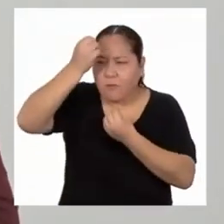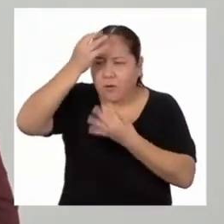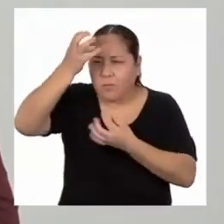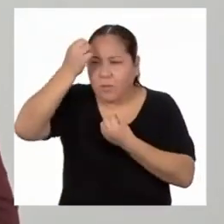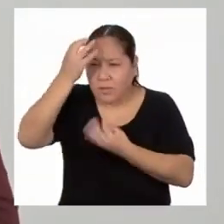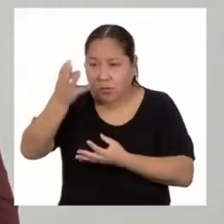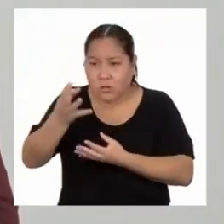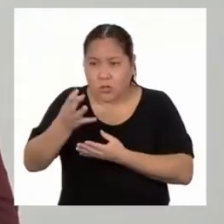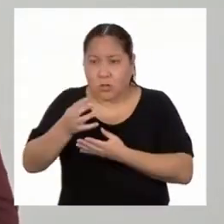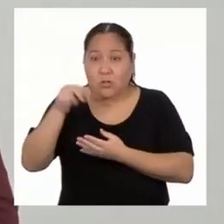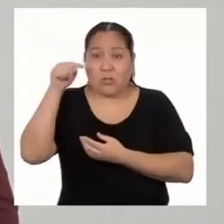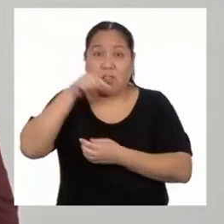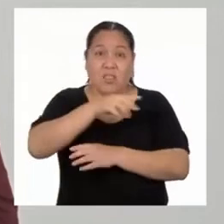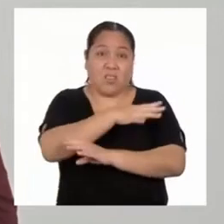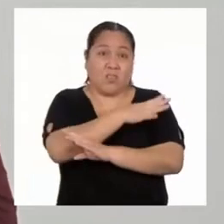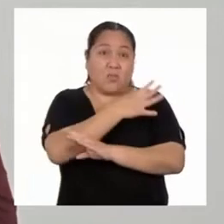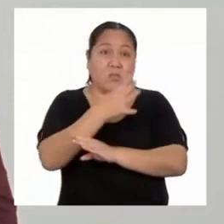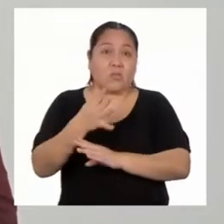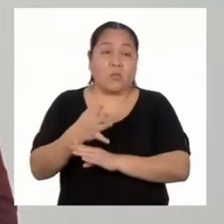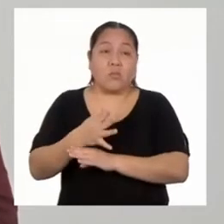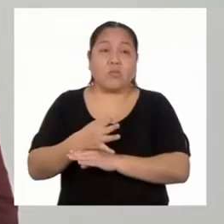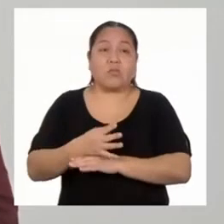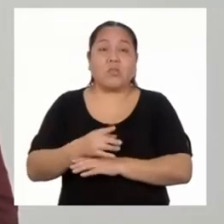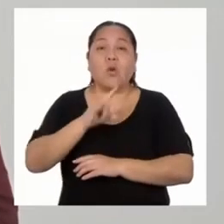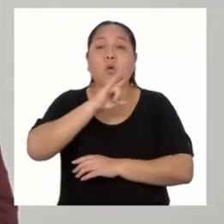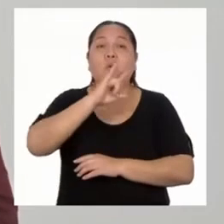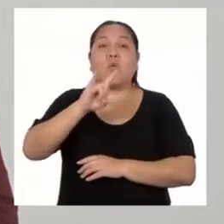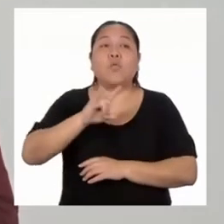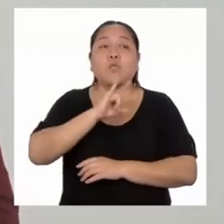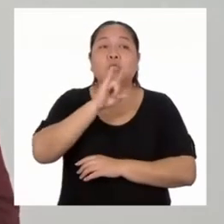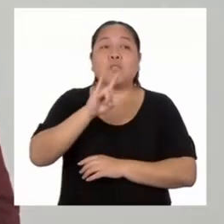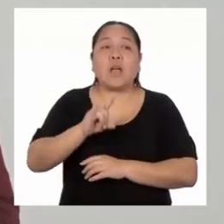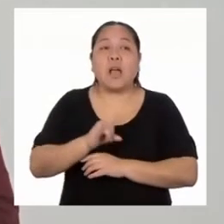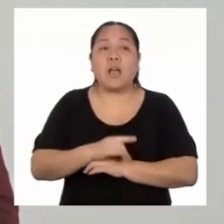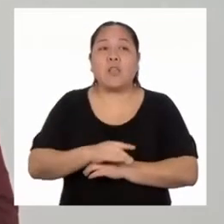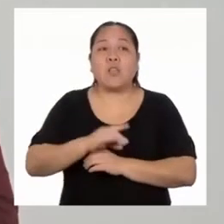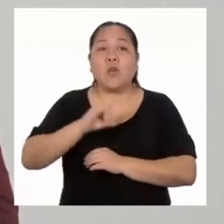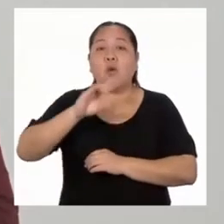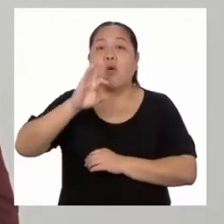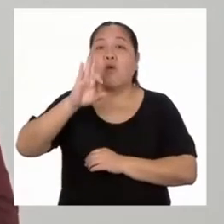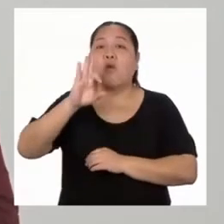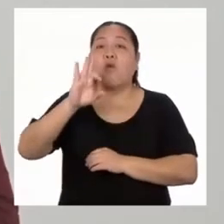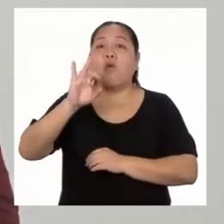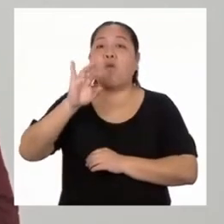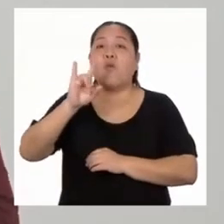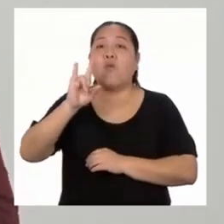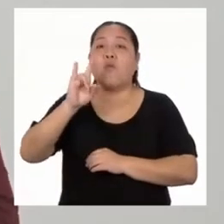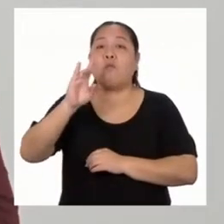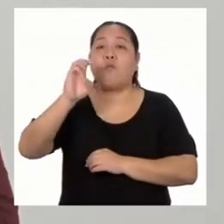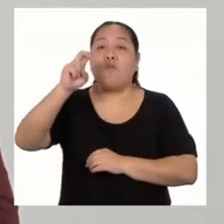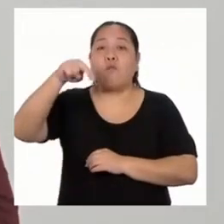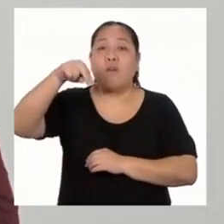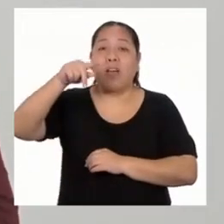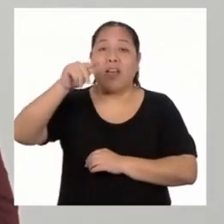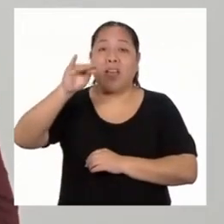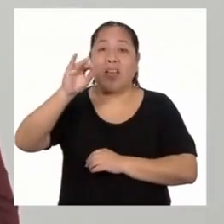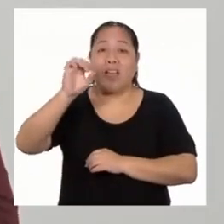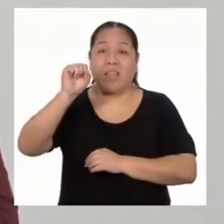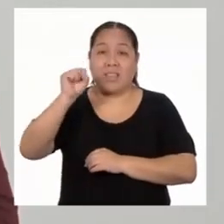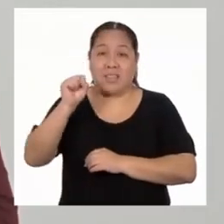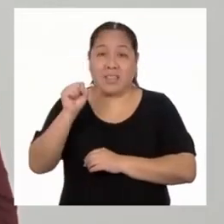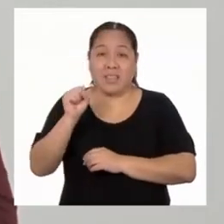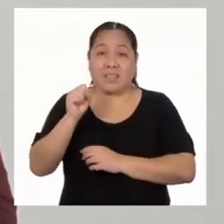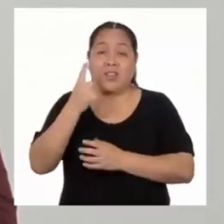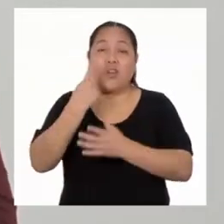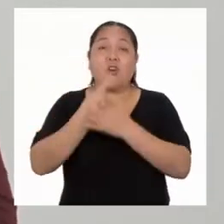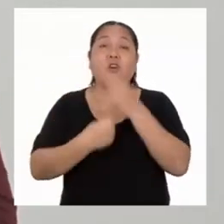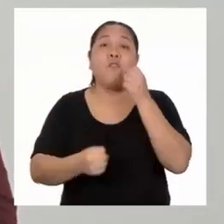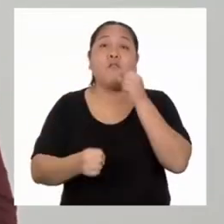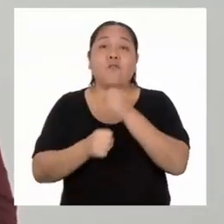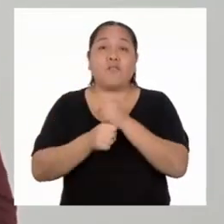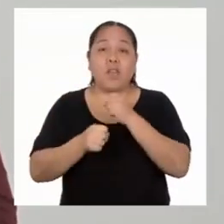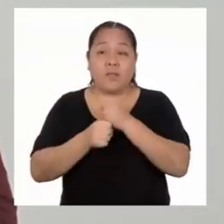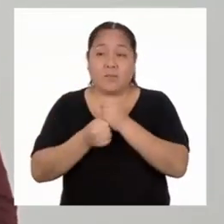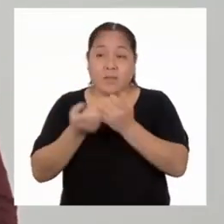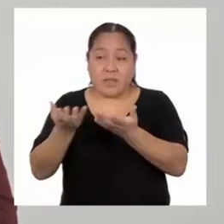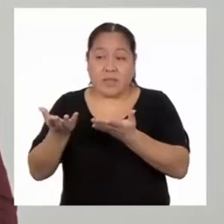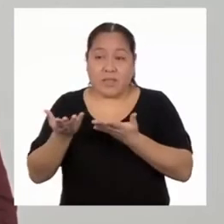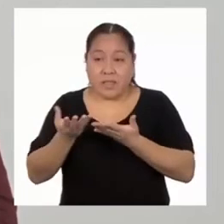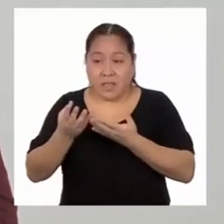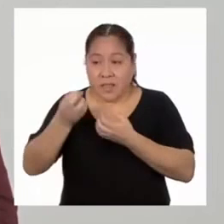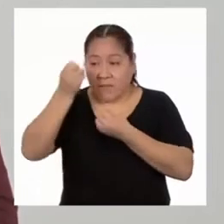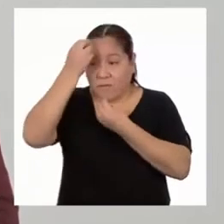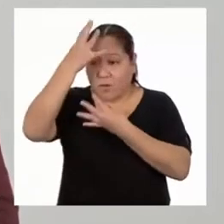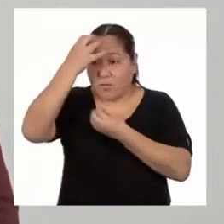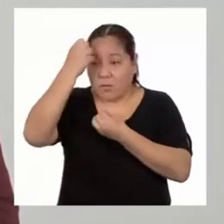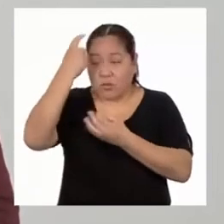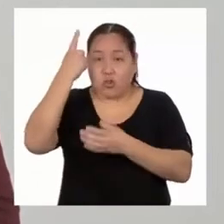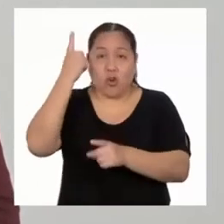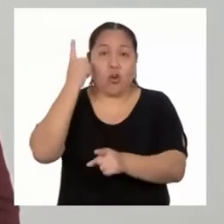nuestros bosques mediante el uso de fuentes bibliográficas confiables, para así contar con datos certeros y correctos. De esa